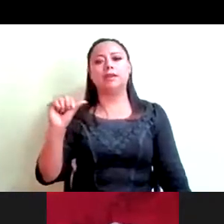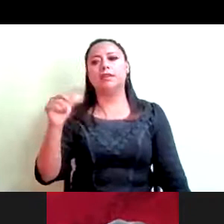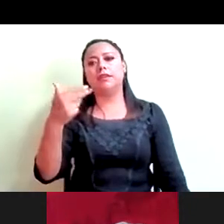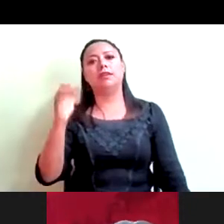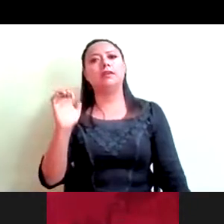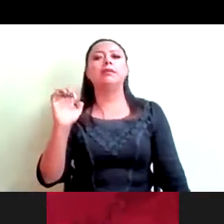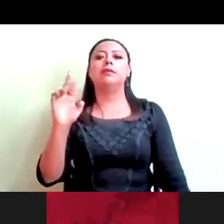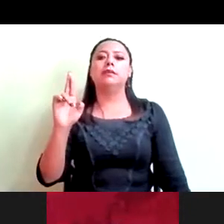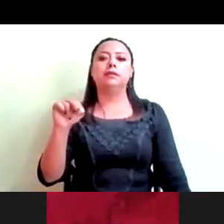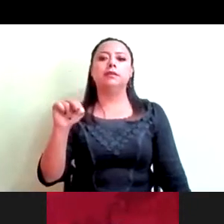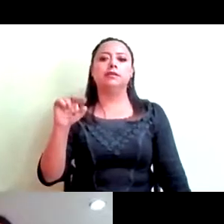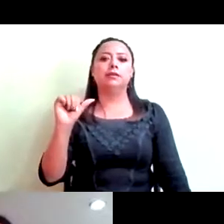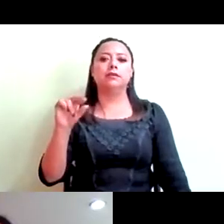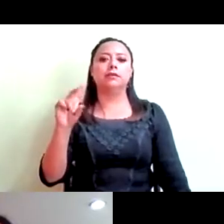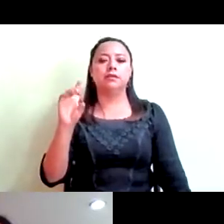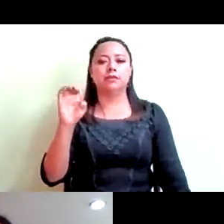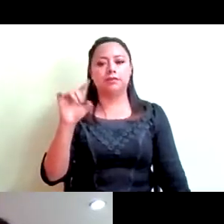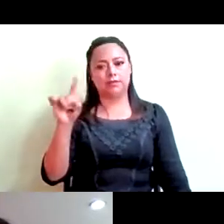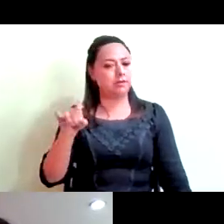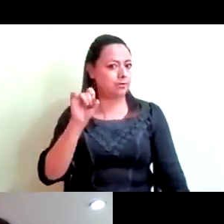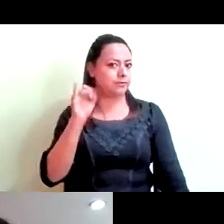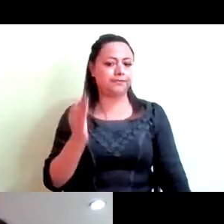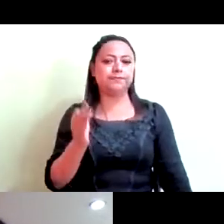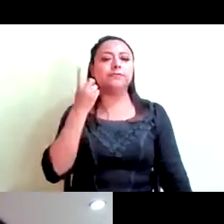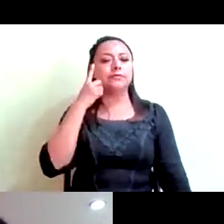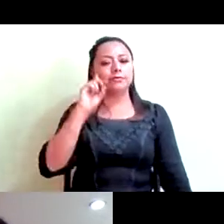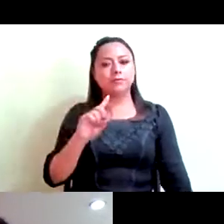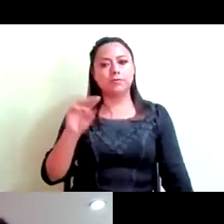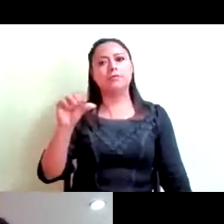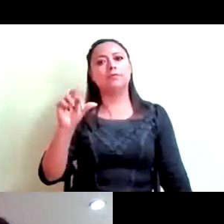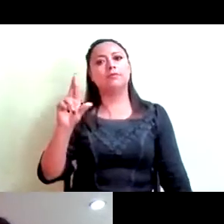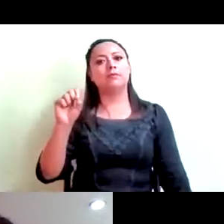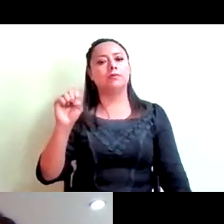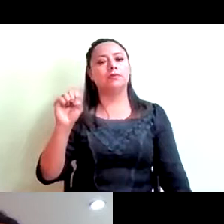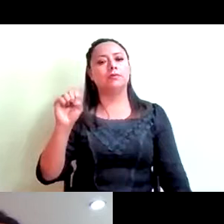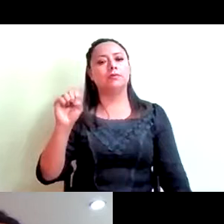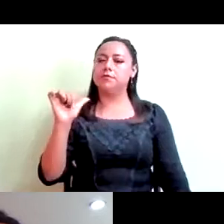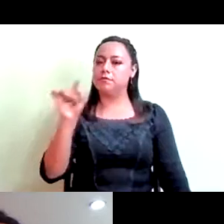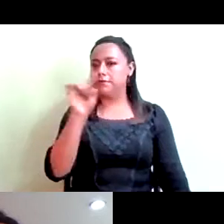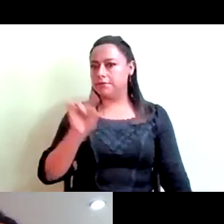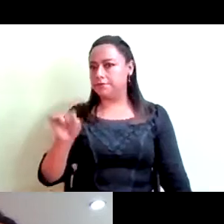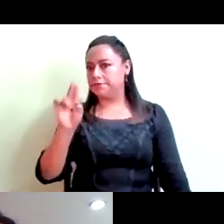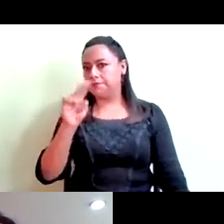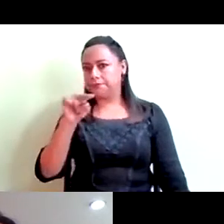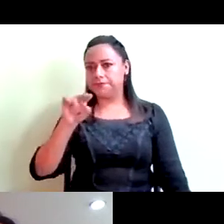favor. Gracias. Diputada Marisela Zúñiga Cerón. Marisela Zúñiga, a favor.